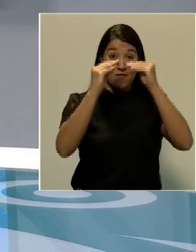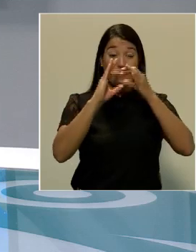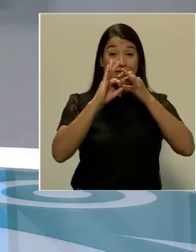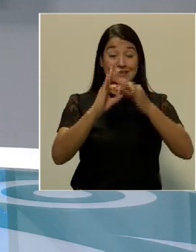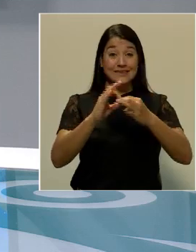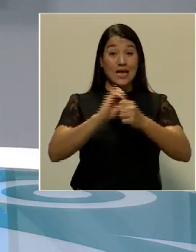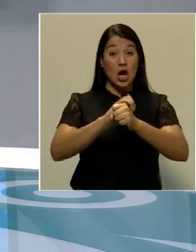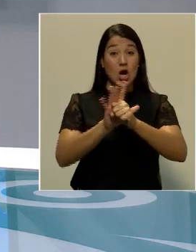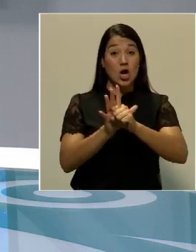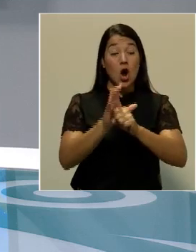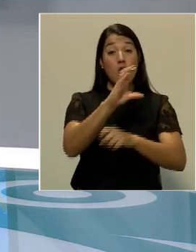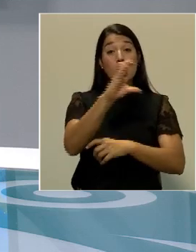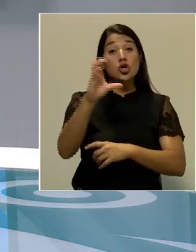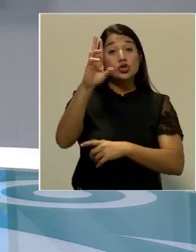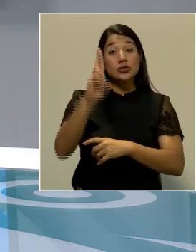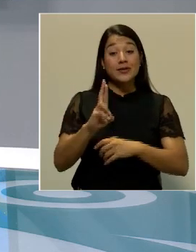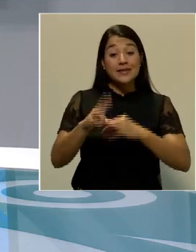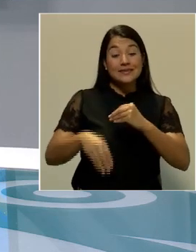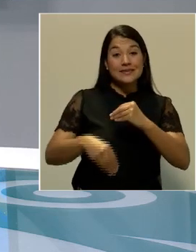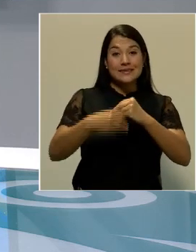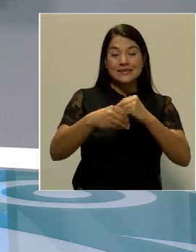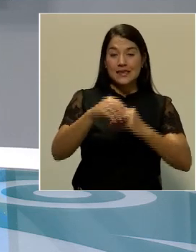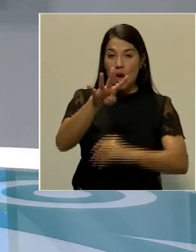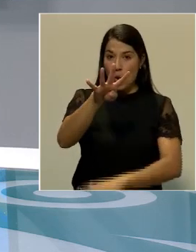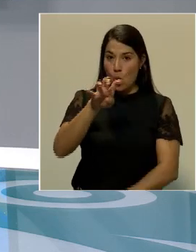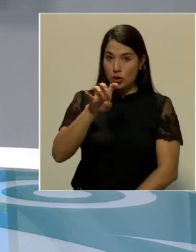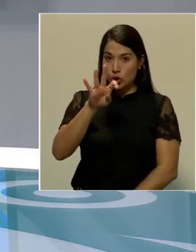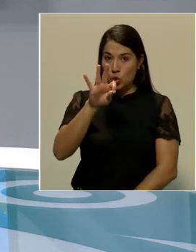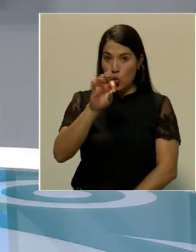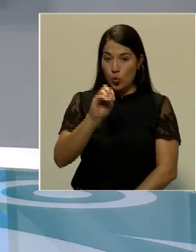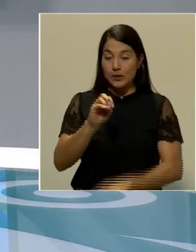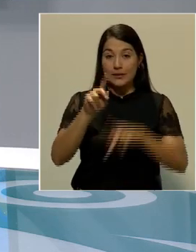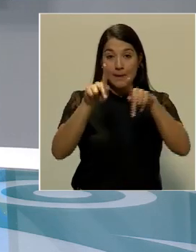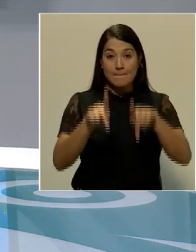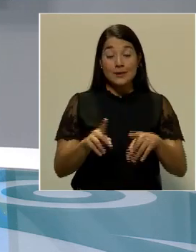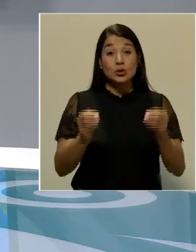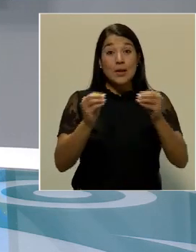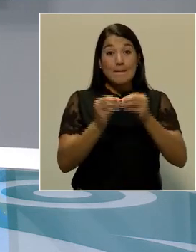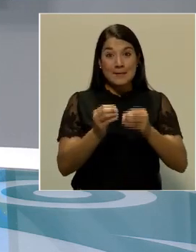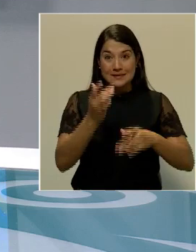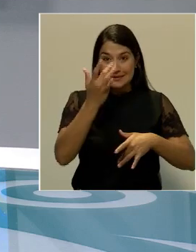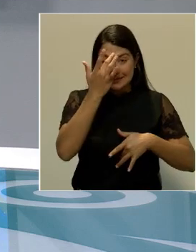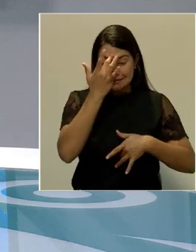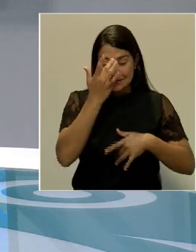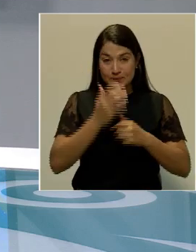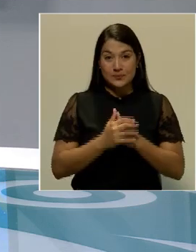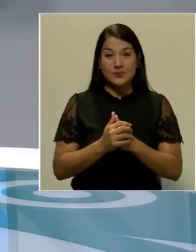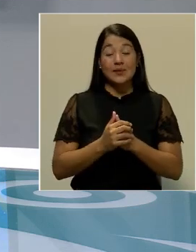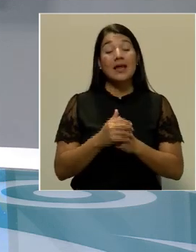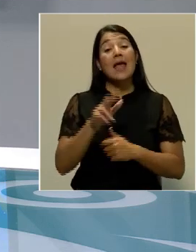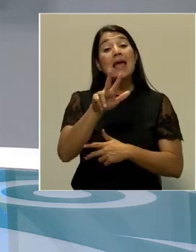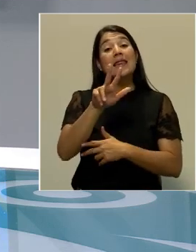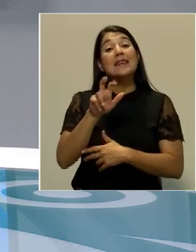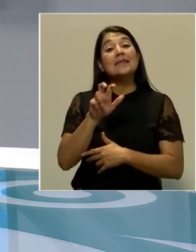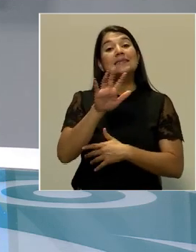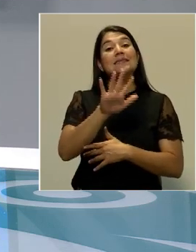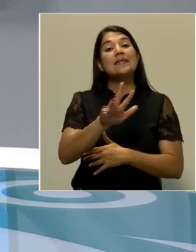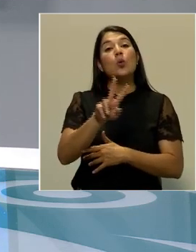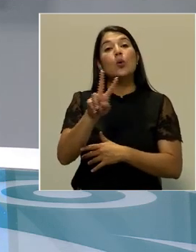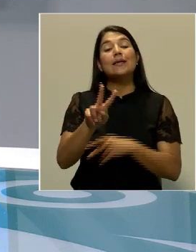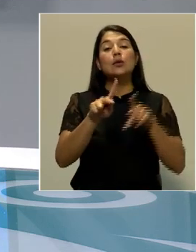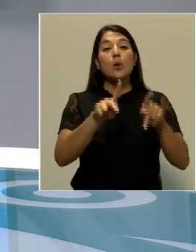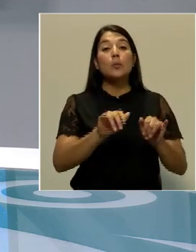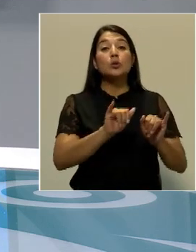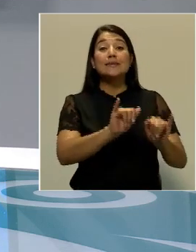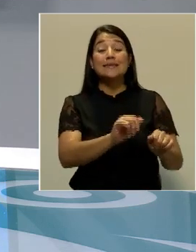el país registra 490 nuevos casos en las últimas 24 horas. Hay 352